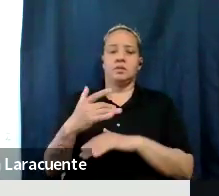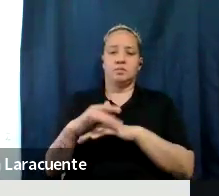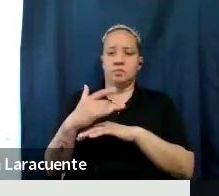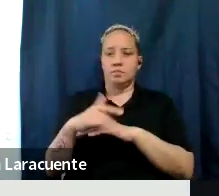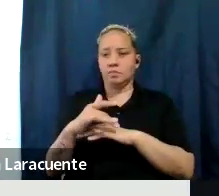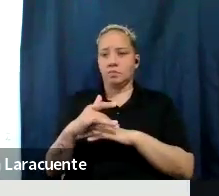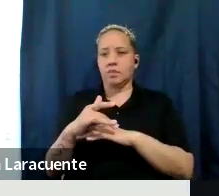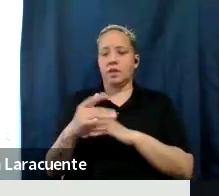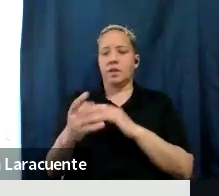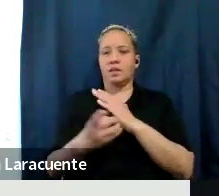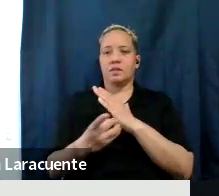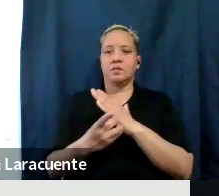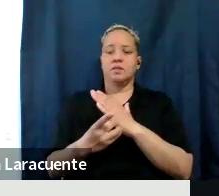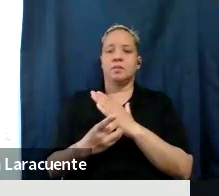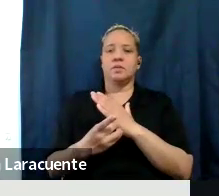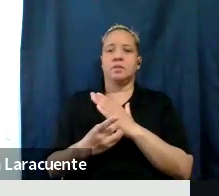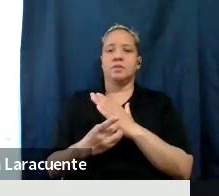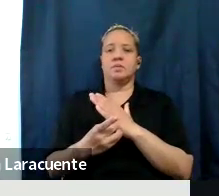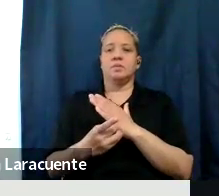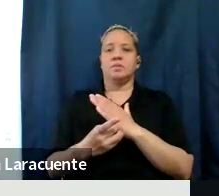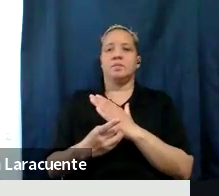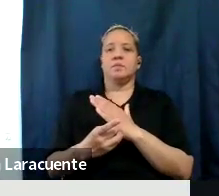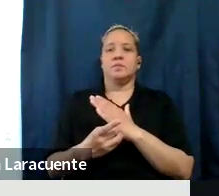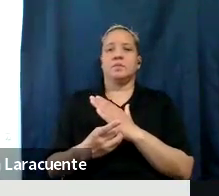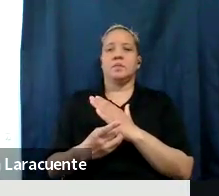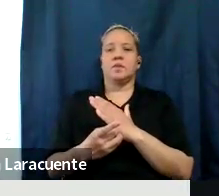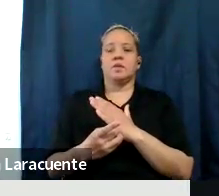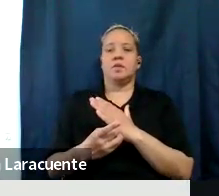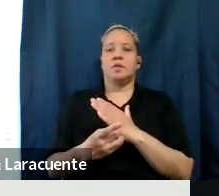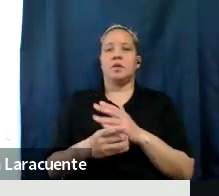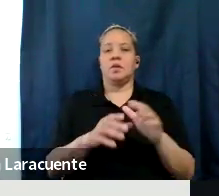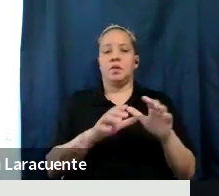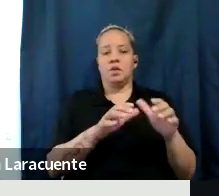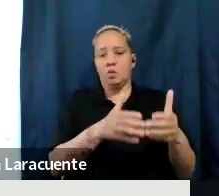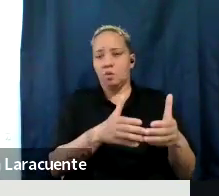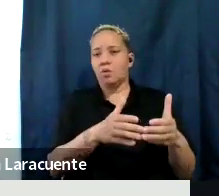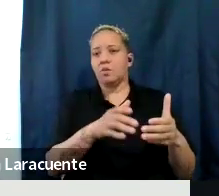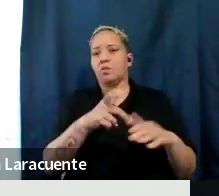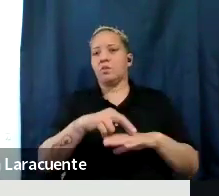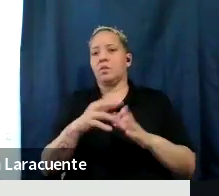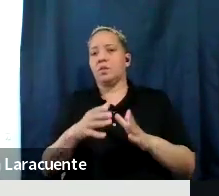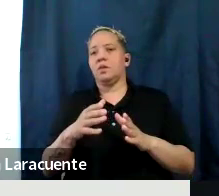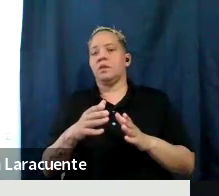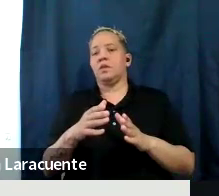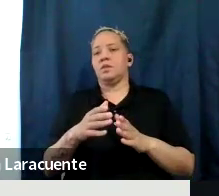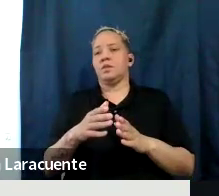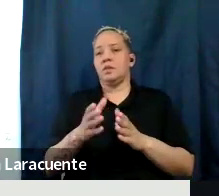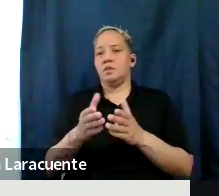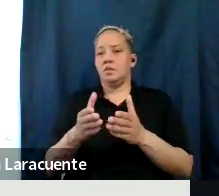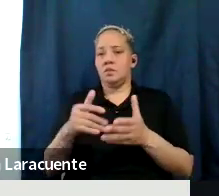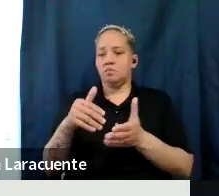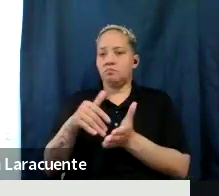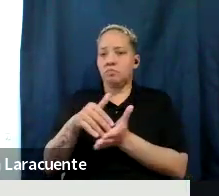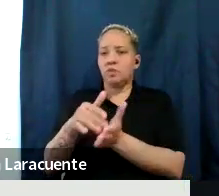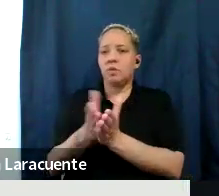disponibles digitalmente en colección puertorriqueña y físicamente en el Archivo General de la Universidad de